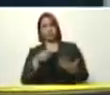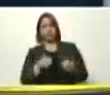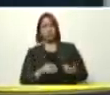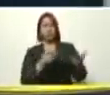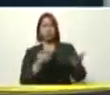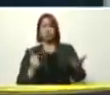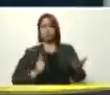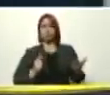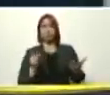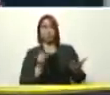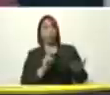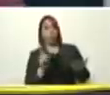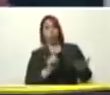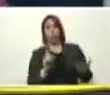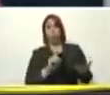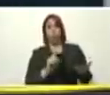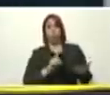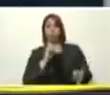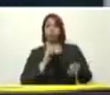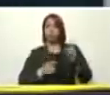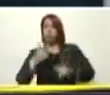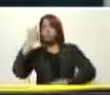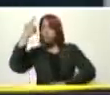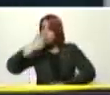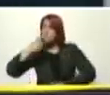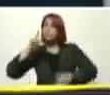tal cosa. No, esto es algo muy serio.